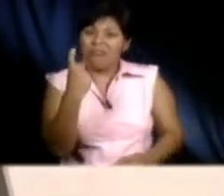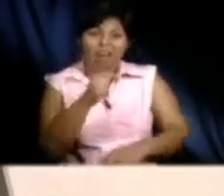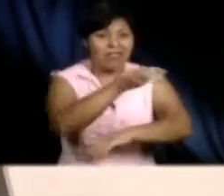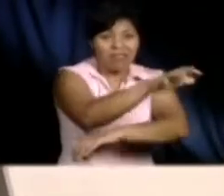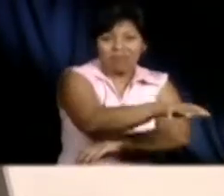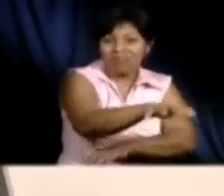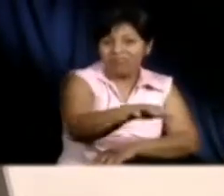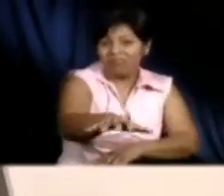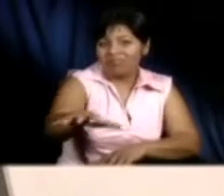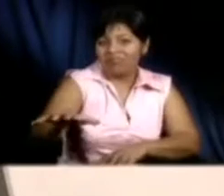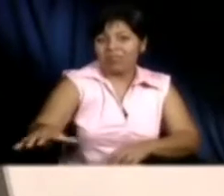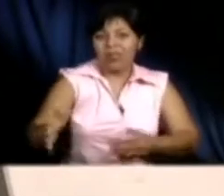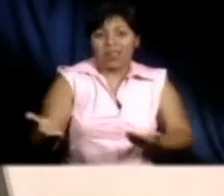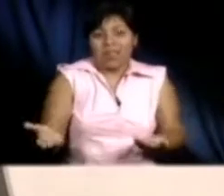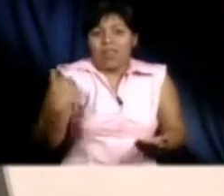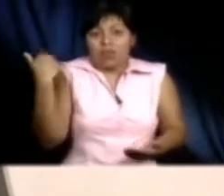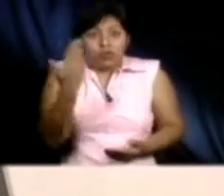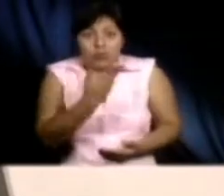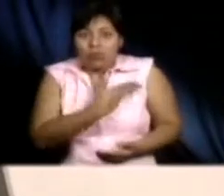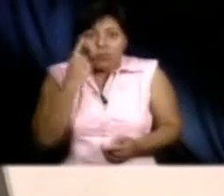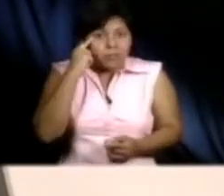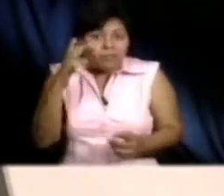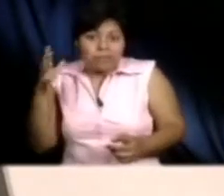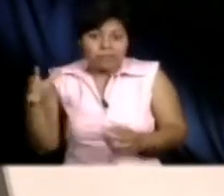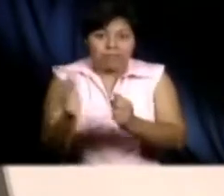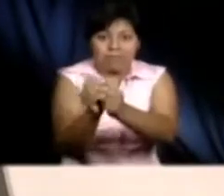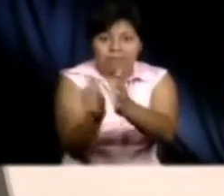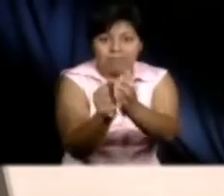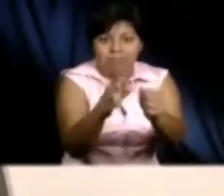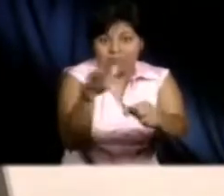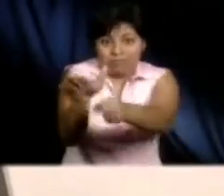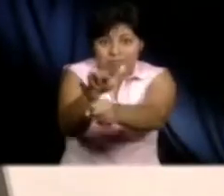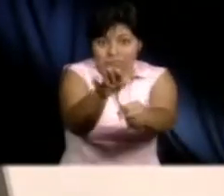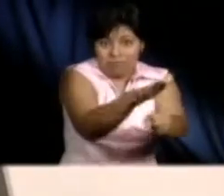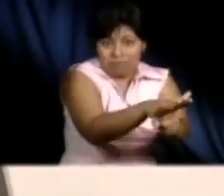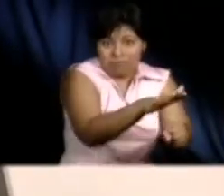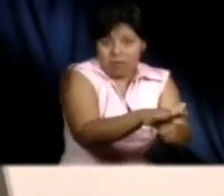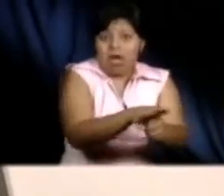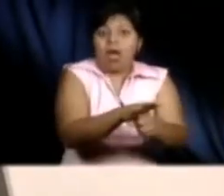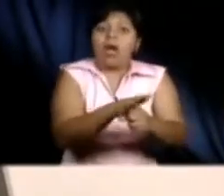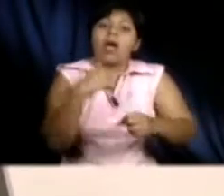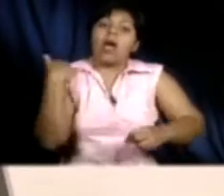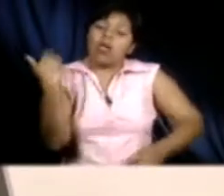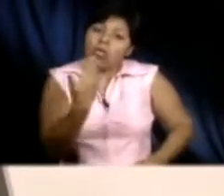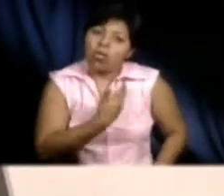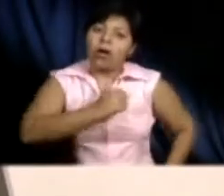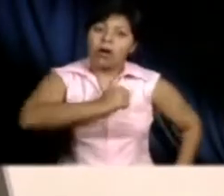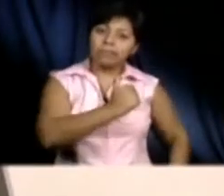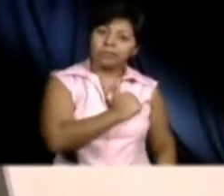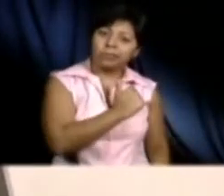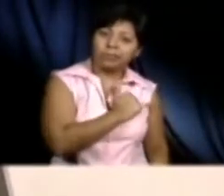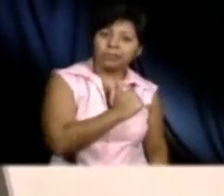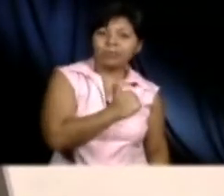hay muchos vacíos y que el reto es irlo solventando, ¿verdad? Y nos toca